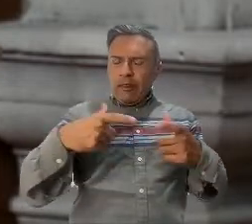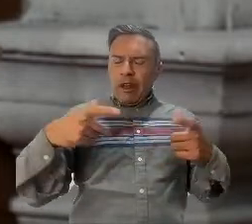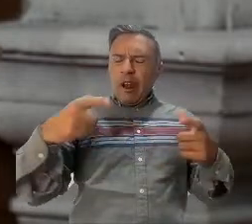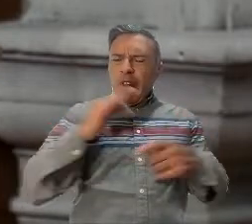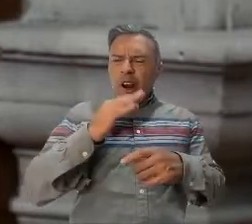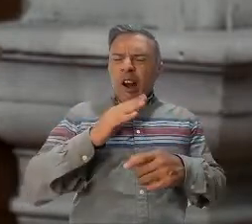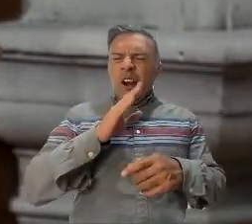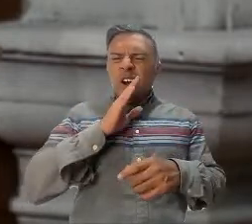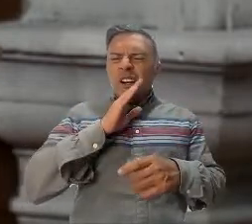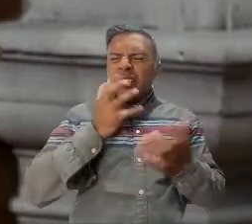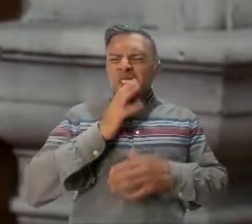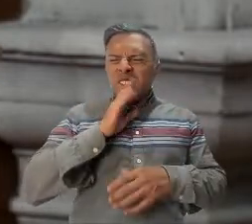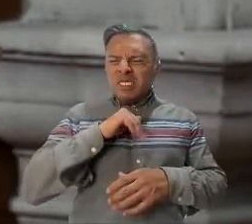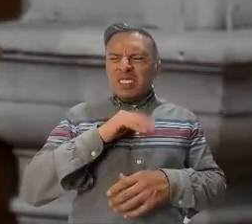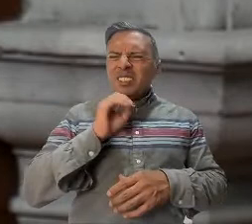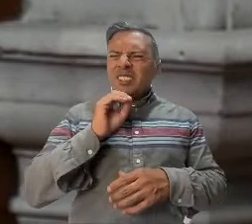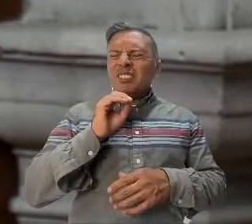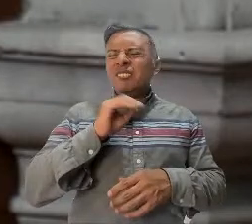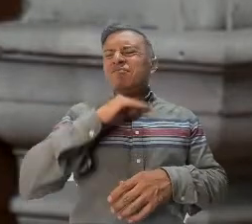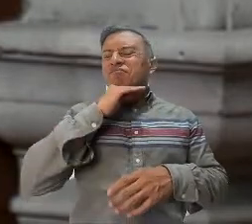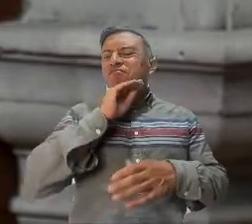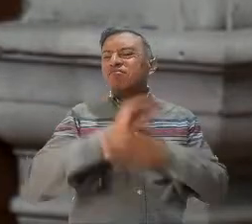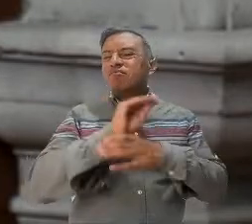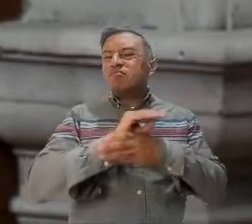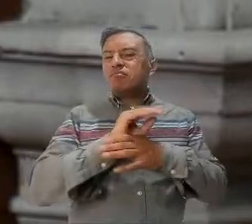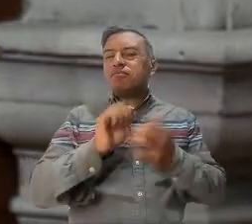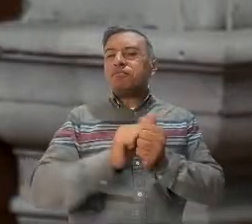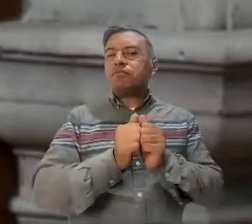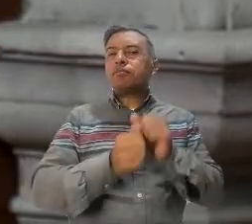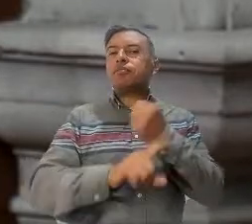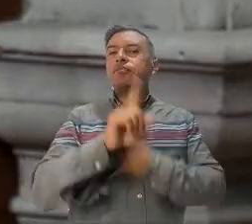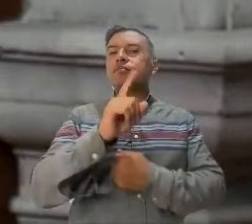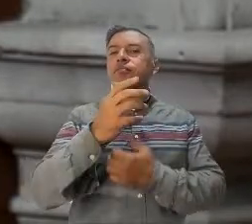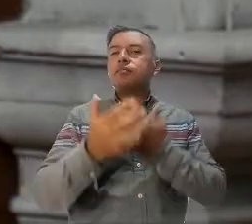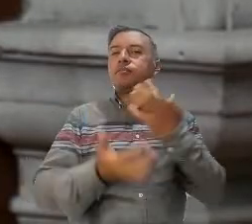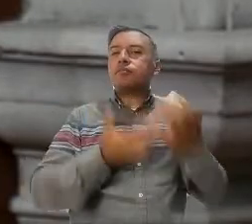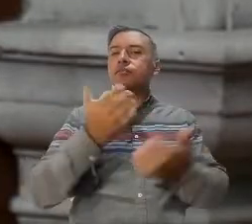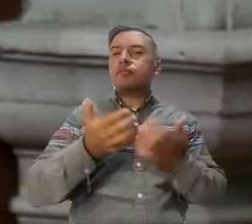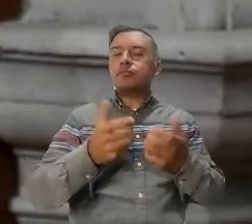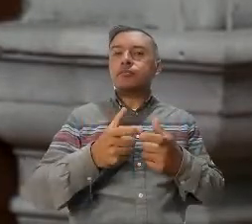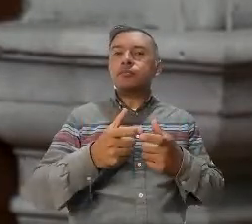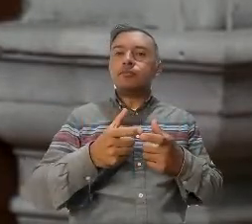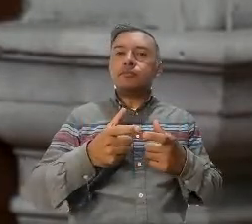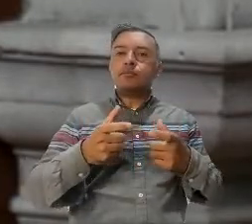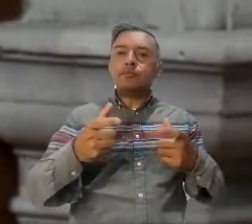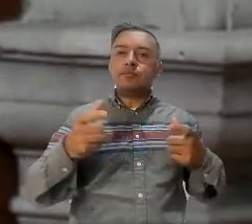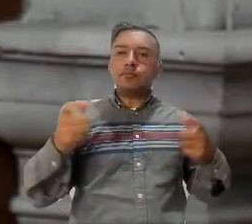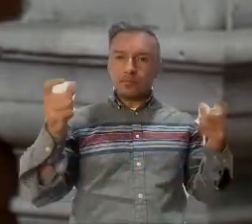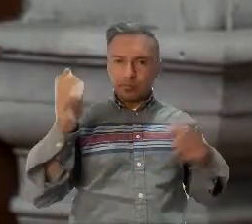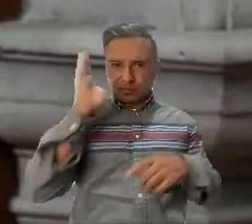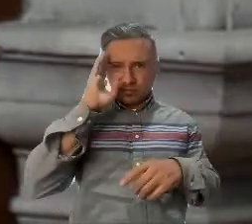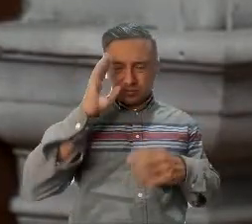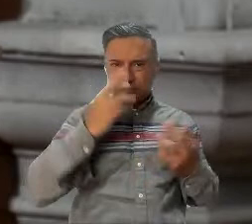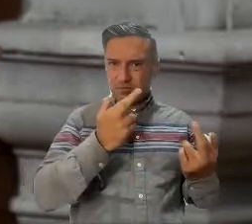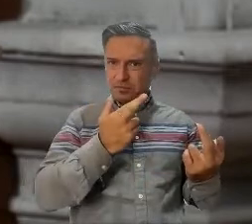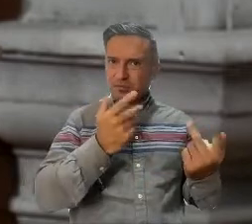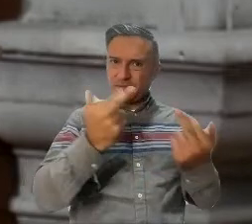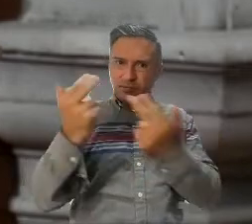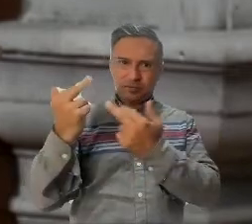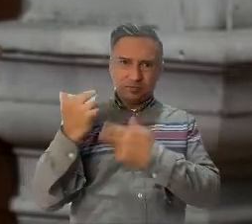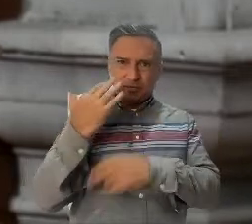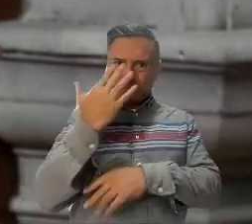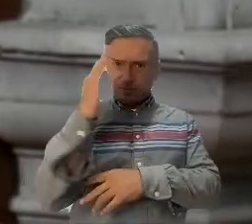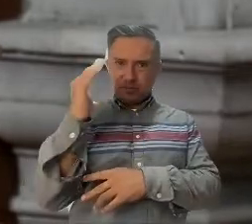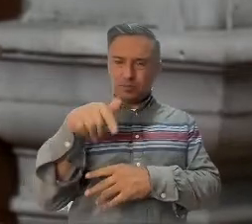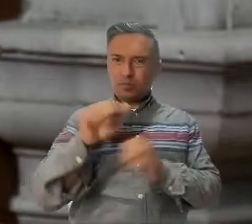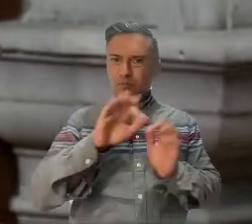por alguna negligencia, puede convertirse en un incendio forestal de consecuencias devastadoras para el medio